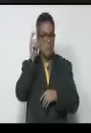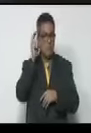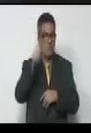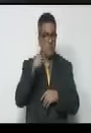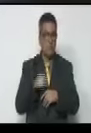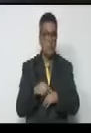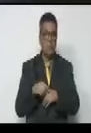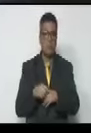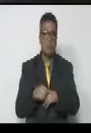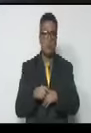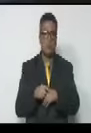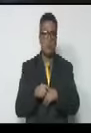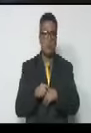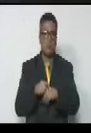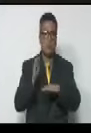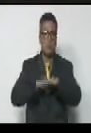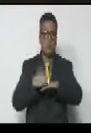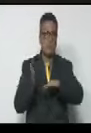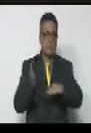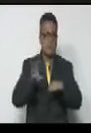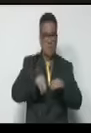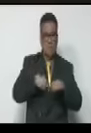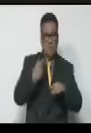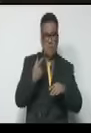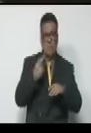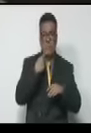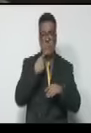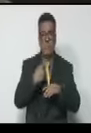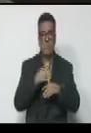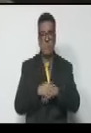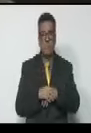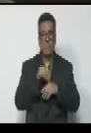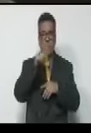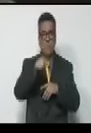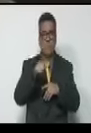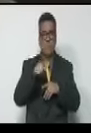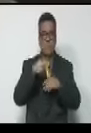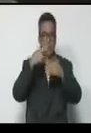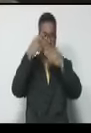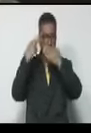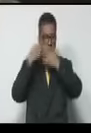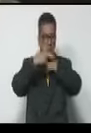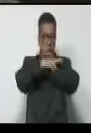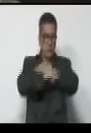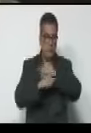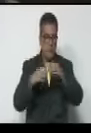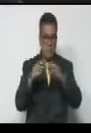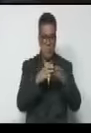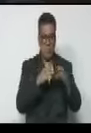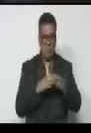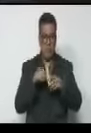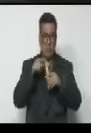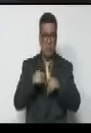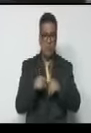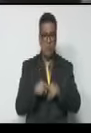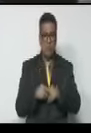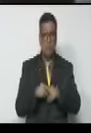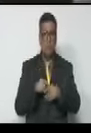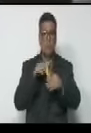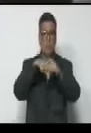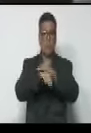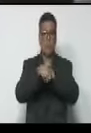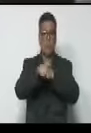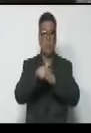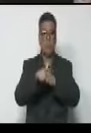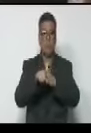avisor. Porque ellos pudieran decir, estas bandas criminales y narcotraficantes, en retaliación